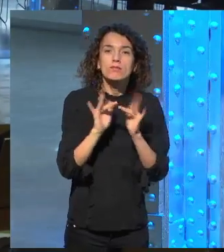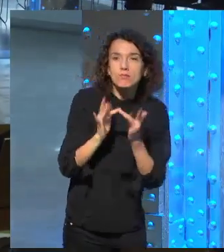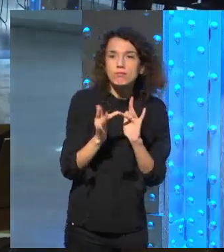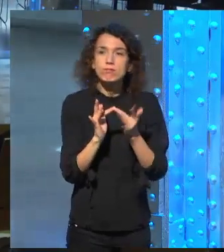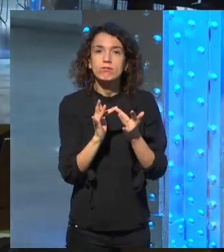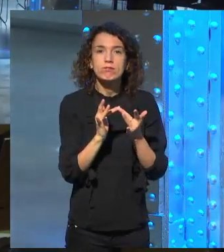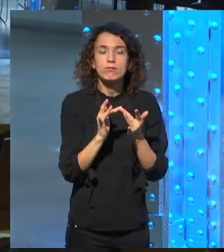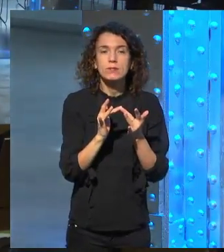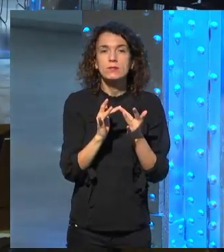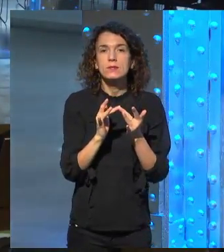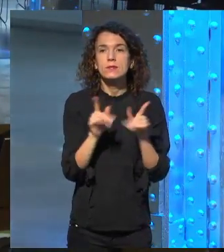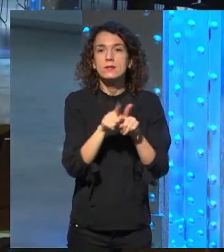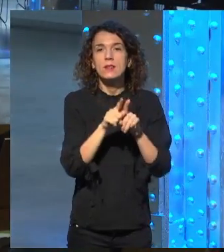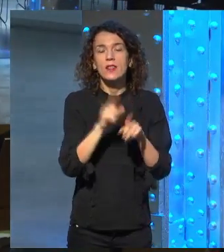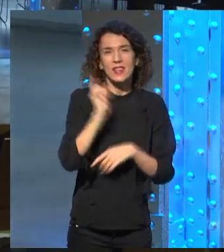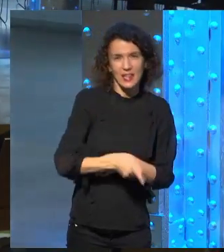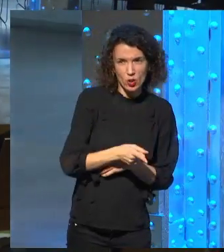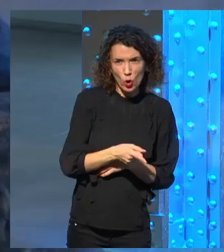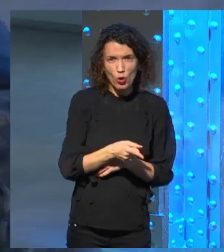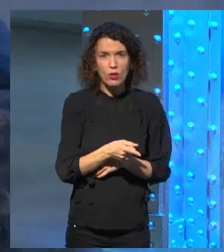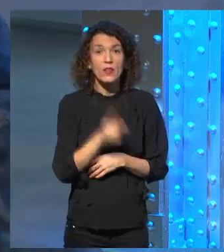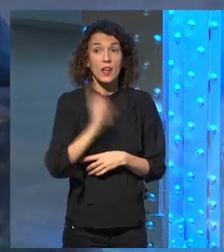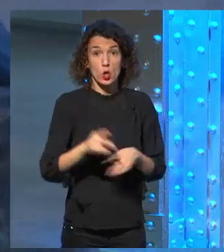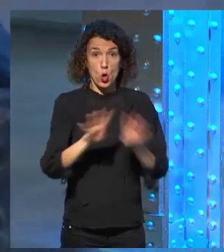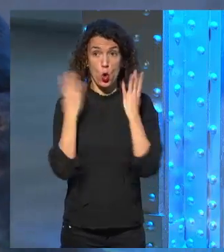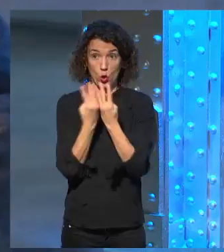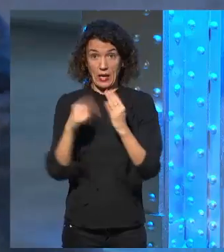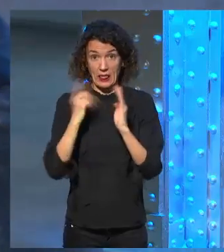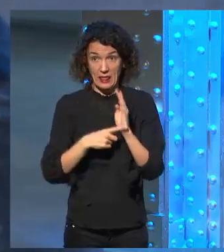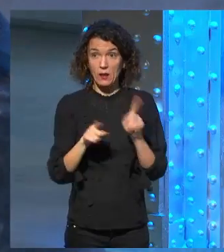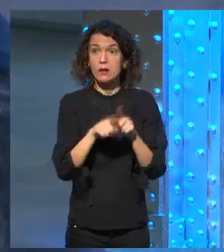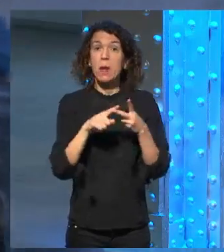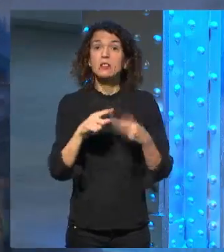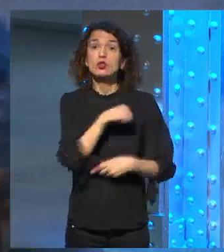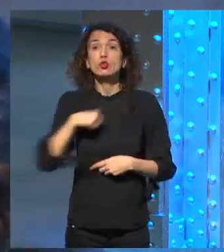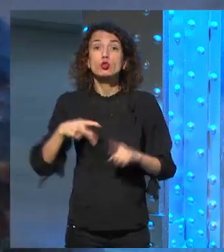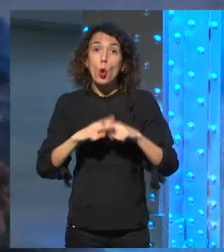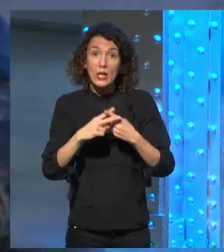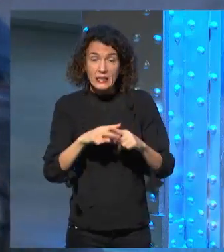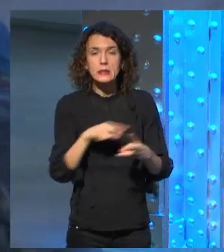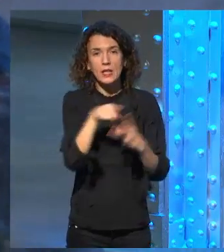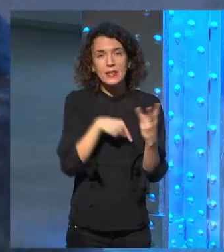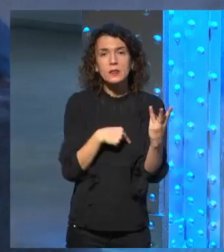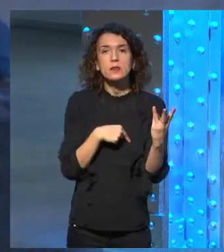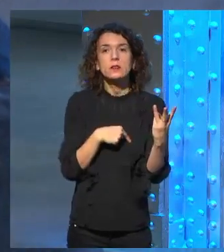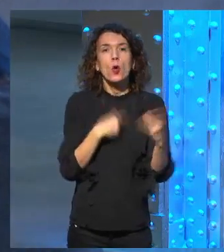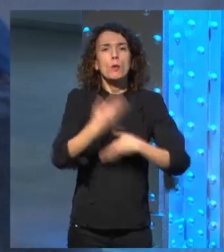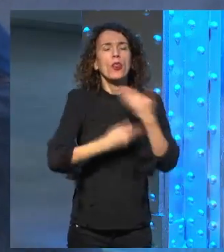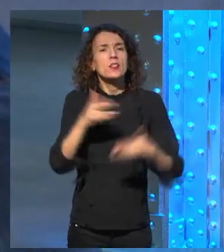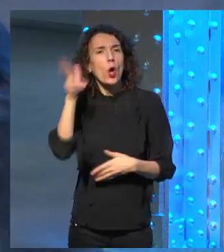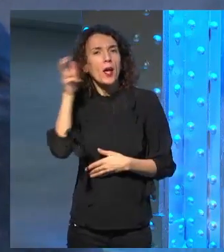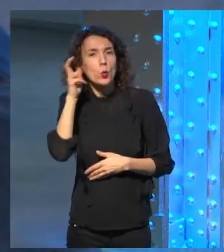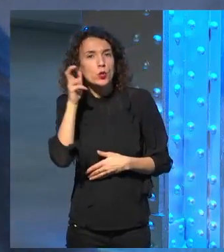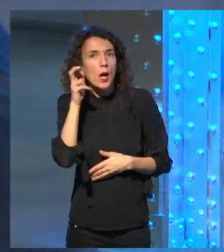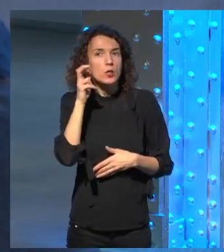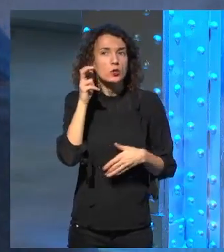entre el director de la orquesta y la orquesta y el solista, ¿cómo es el proceso de escucharse